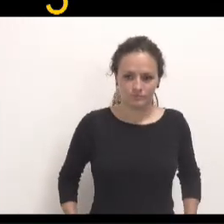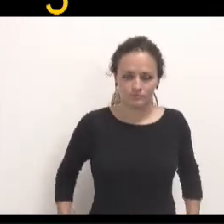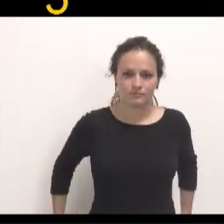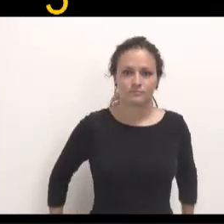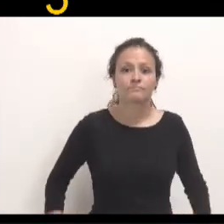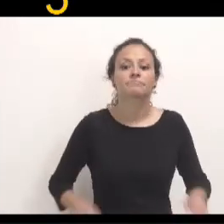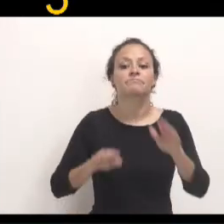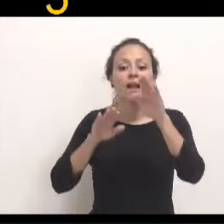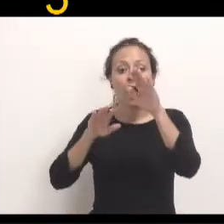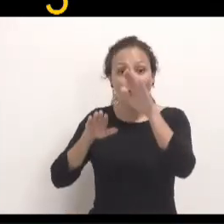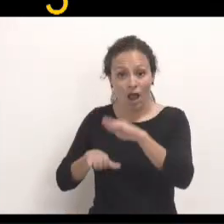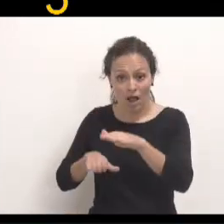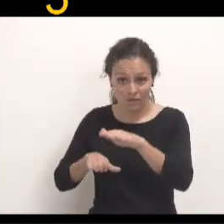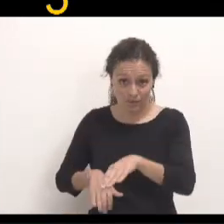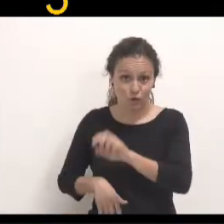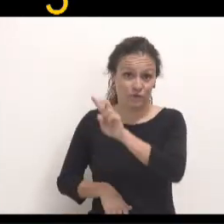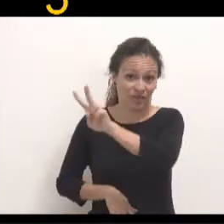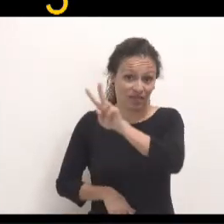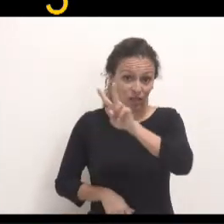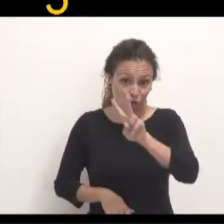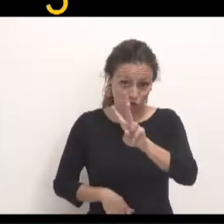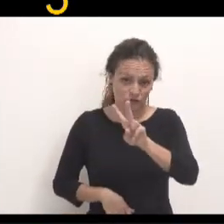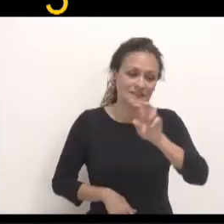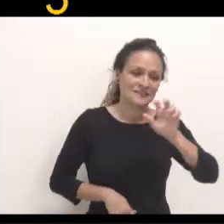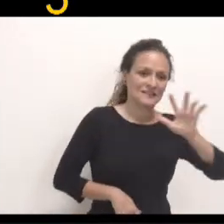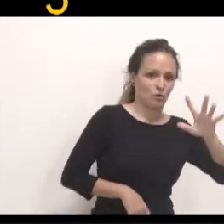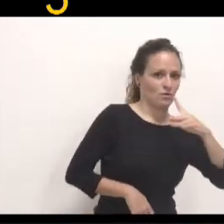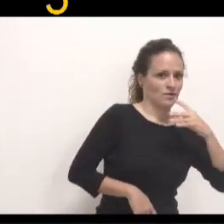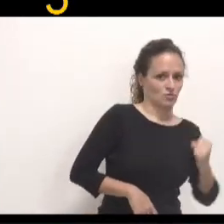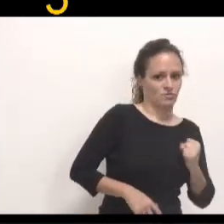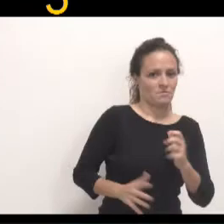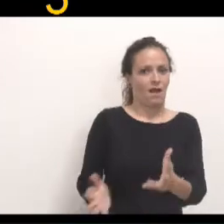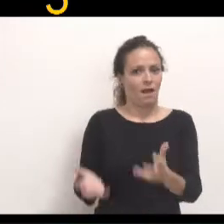Se aprueba por 22 votos a favor y 5 abstenciones.